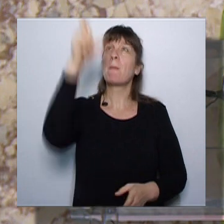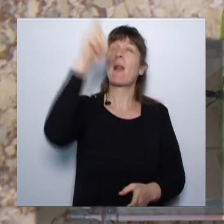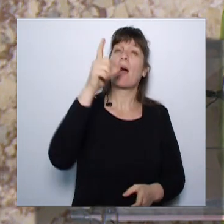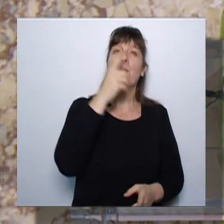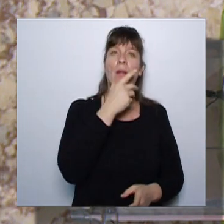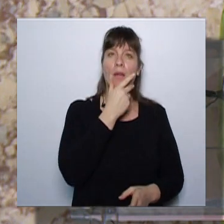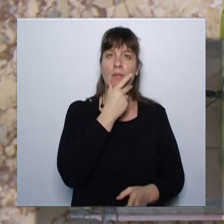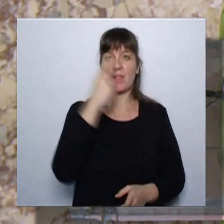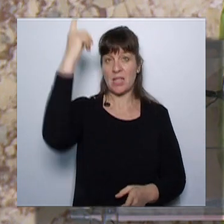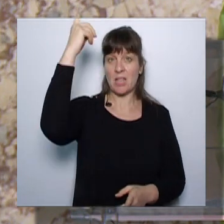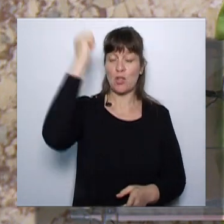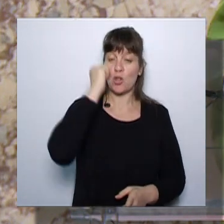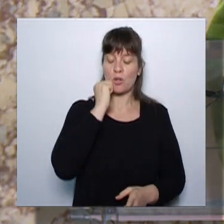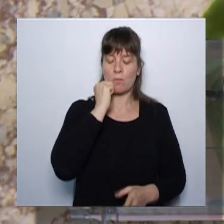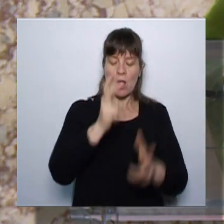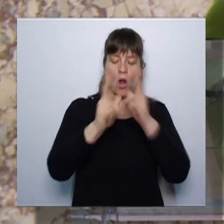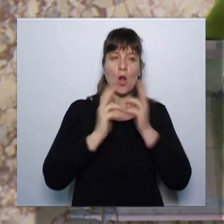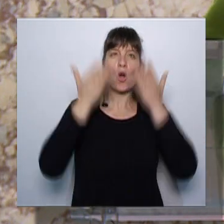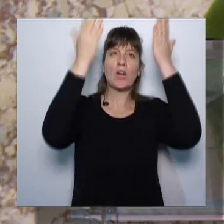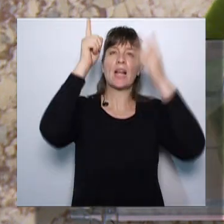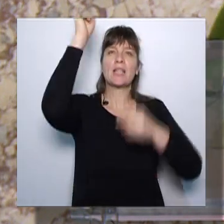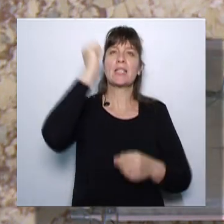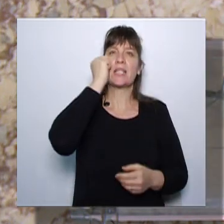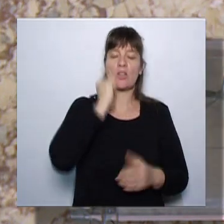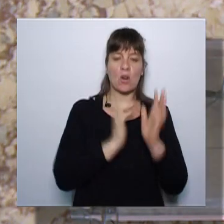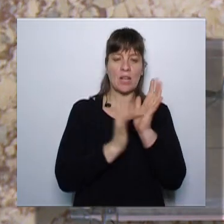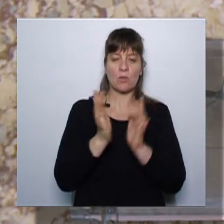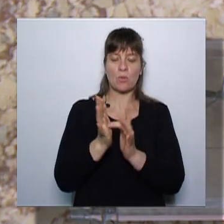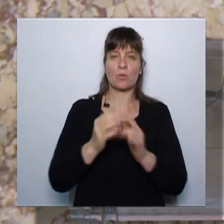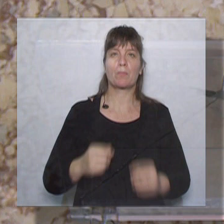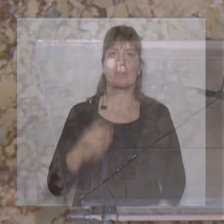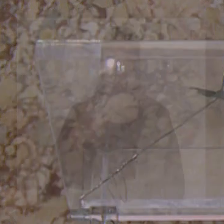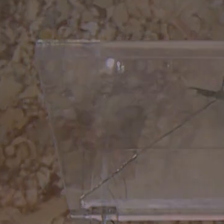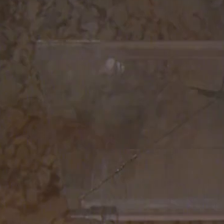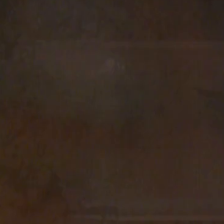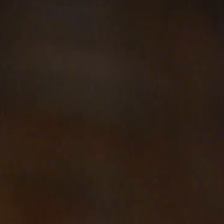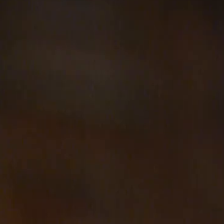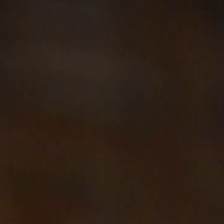palabra del señor gloria a ti señor jesús